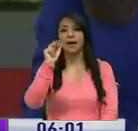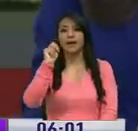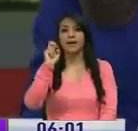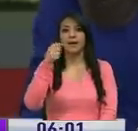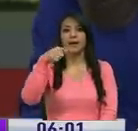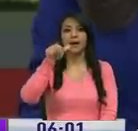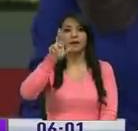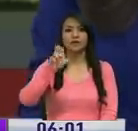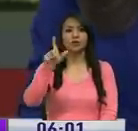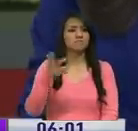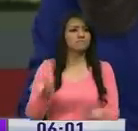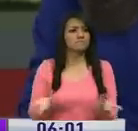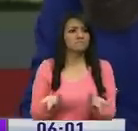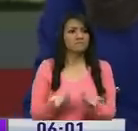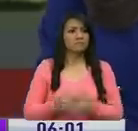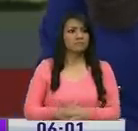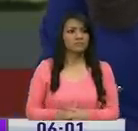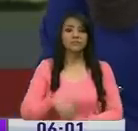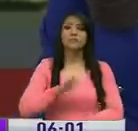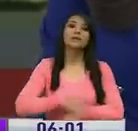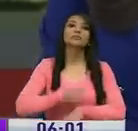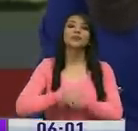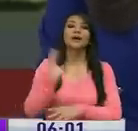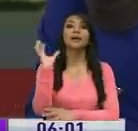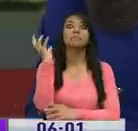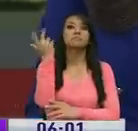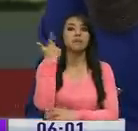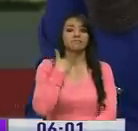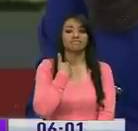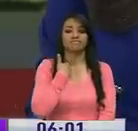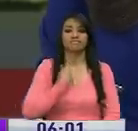siniestro se habría producido por las malas condiciones